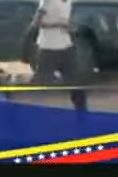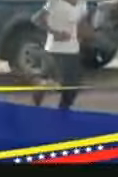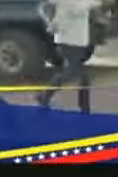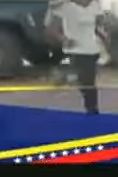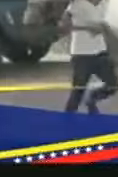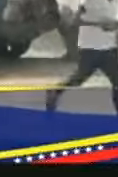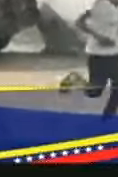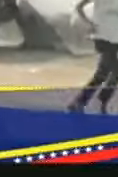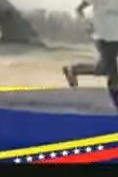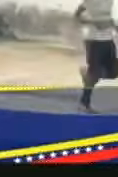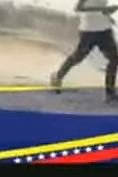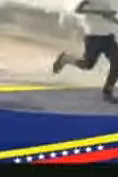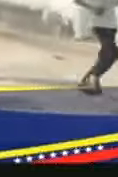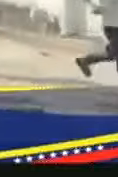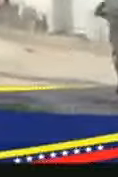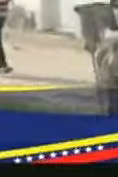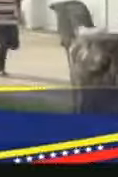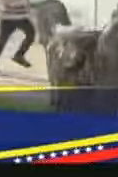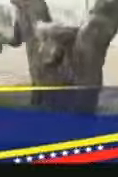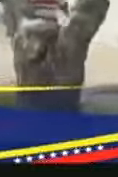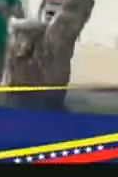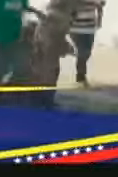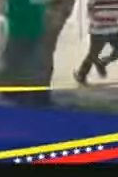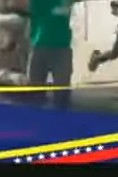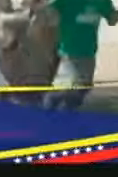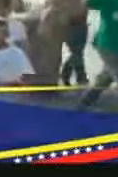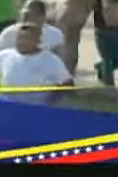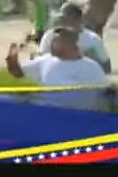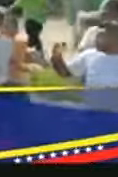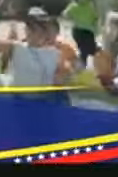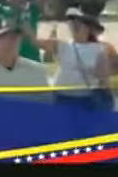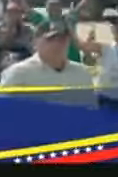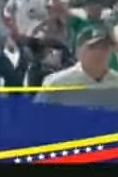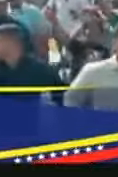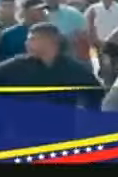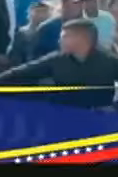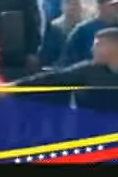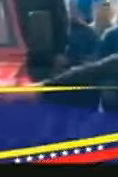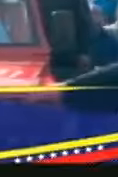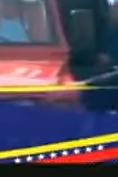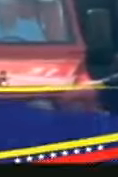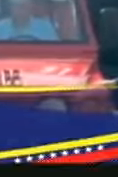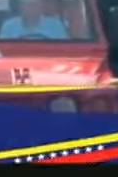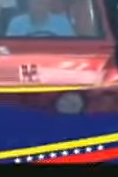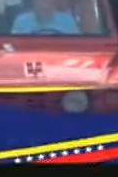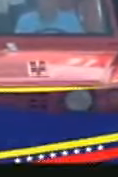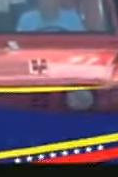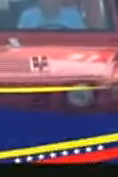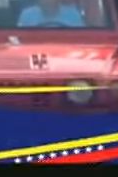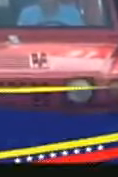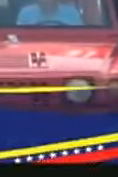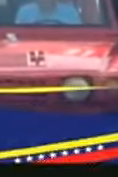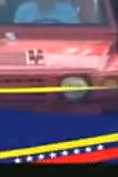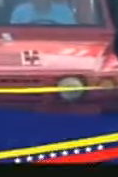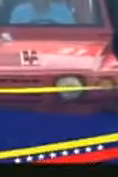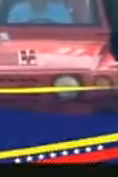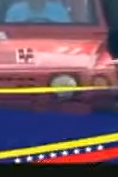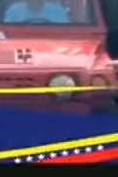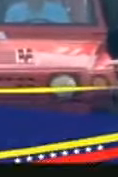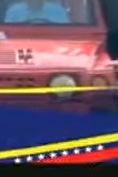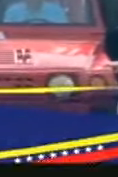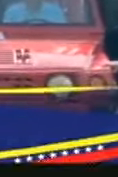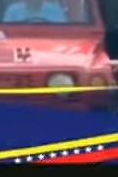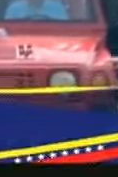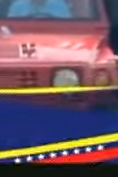políticas públicas, recordando que el presidente Nicolás Maduro ha venido al calor del pueblo, recorriendo cada comunidad y